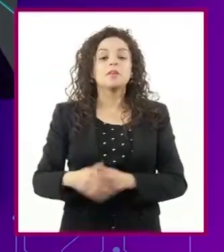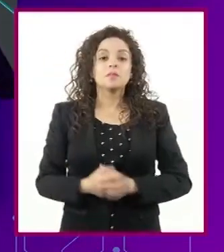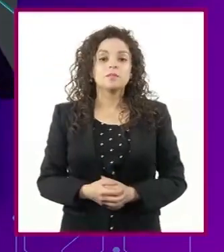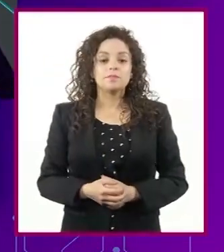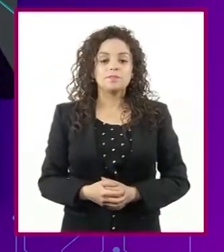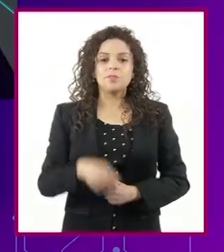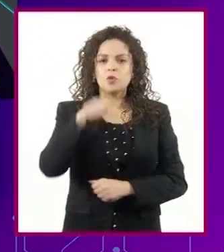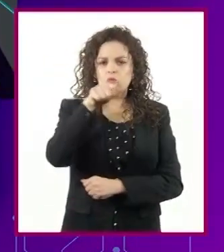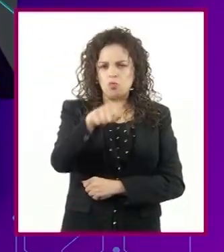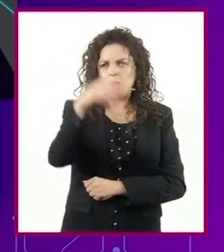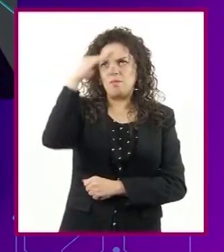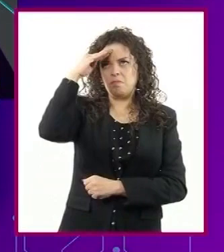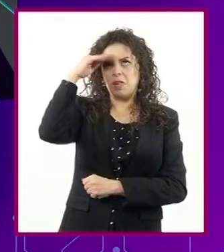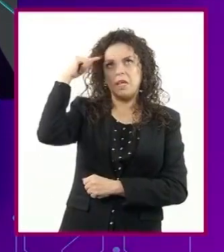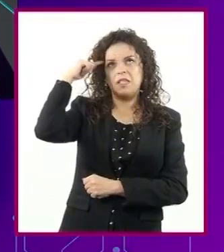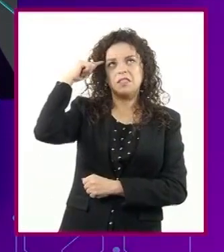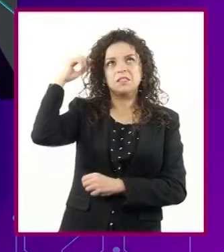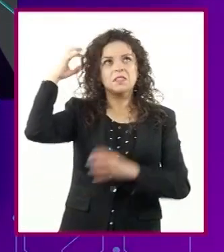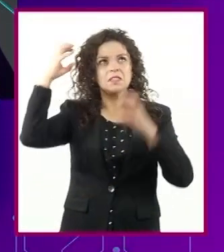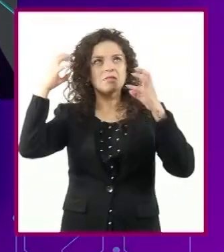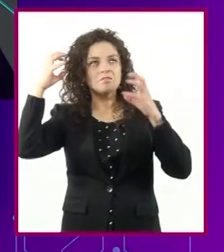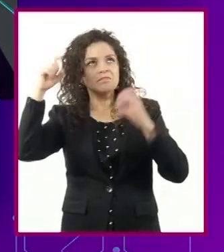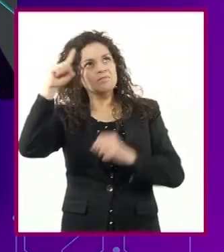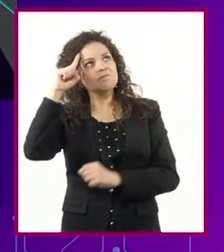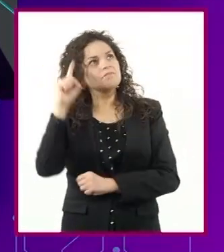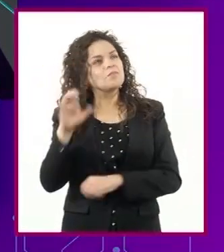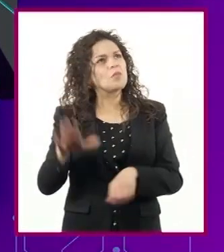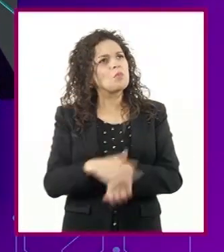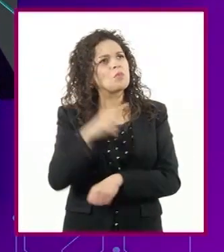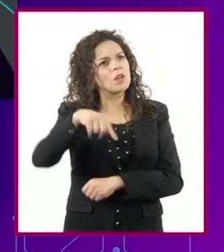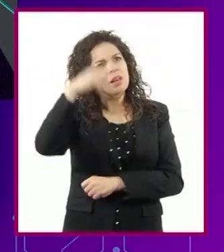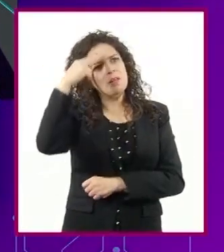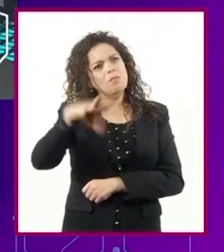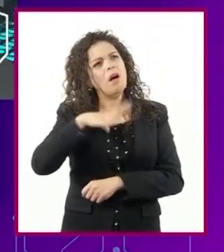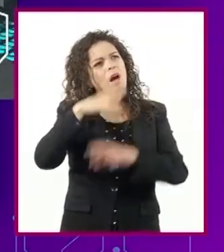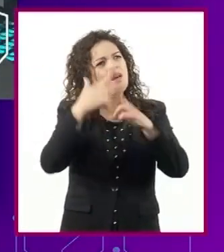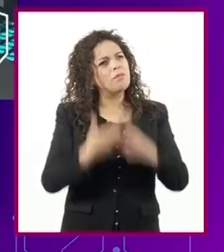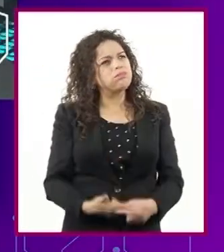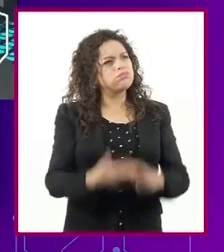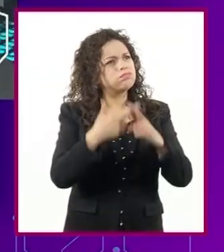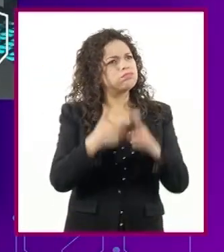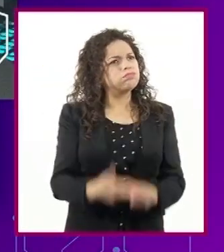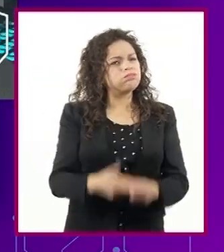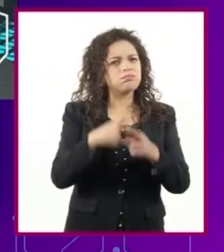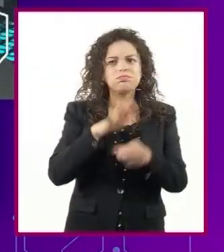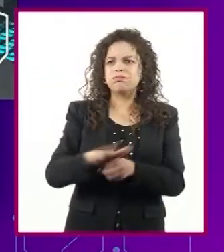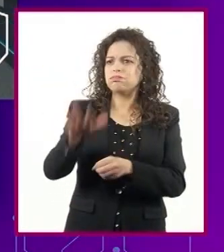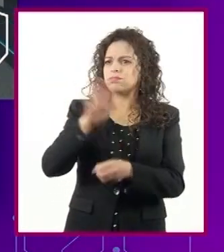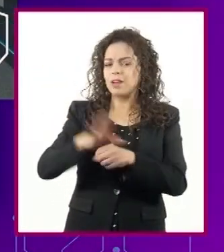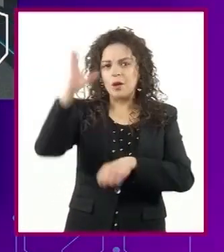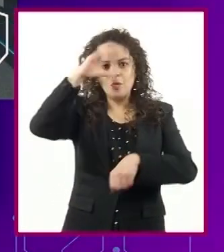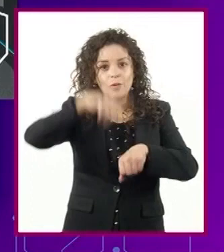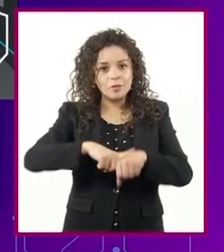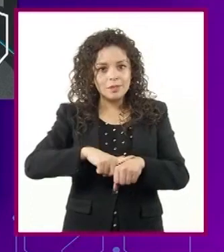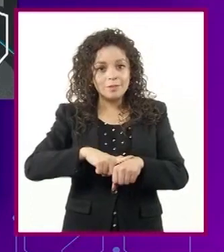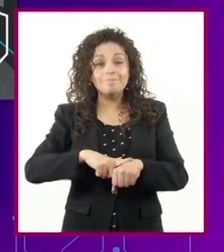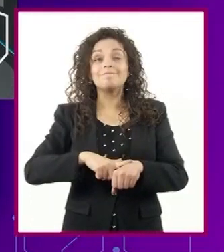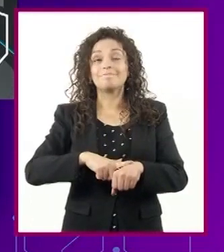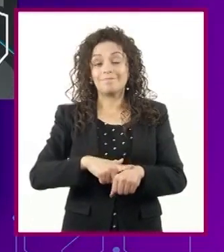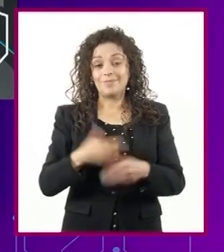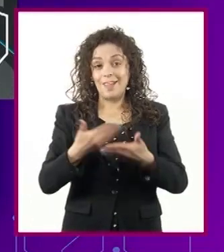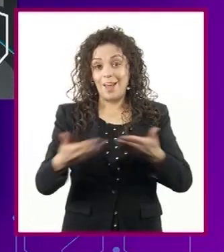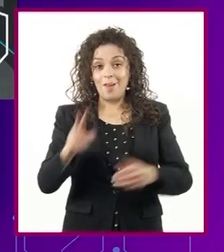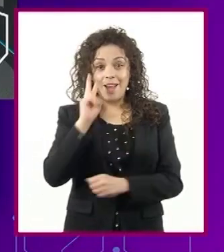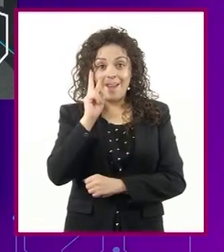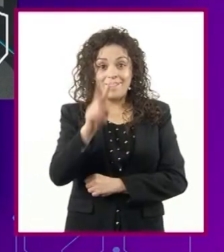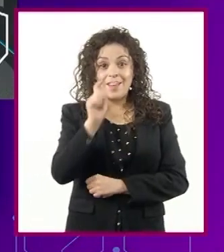han preguntado por qué es tan vasta la cultura de México? Para averiguarlo, los invito a ver